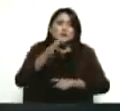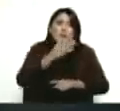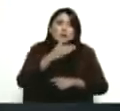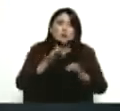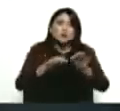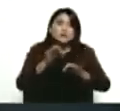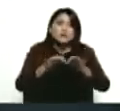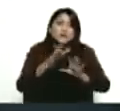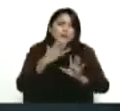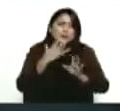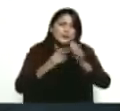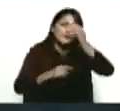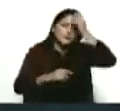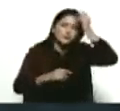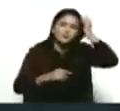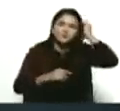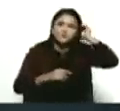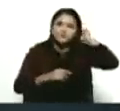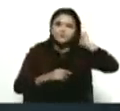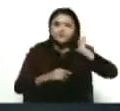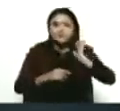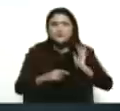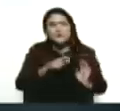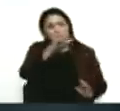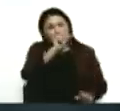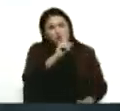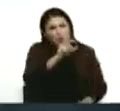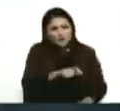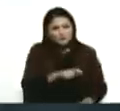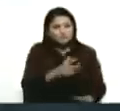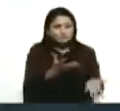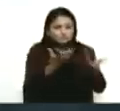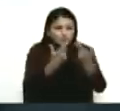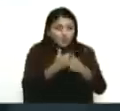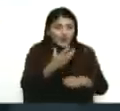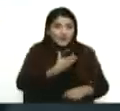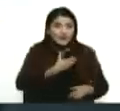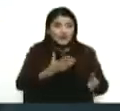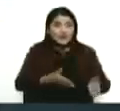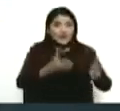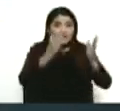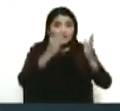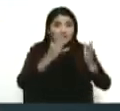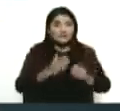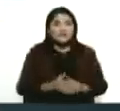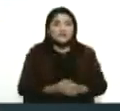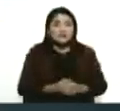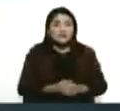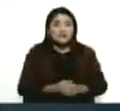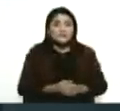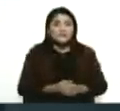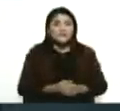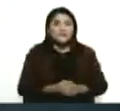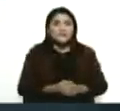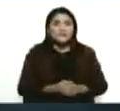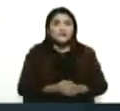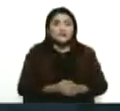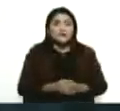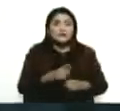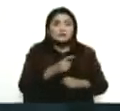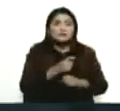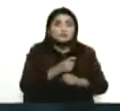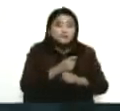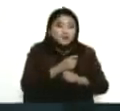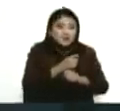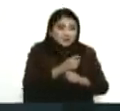Encontramos, por ejemplo, alguien nos contó que en una alcaldía, para graduarse de bachiller y recibir el título, entonces tenía que pagar